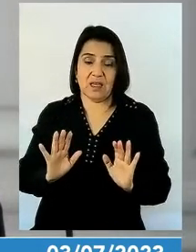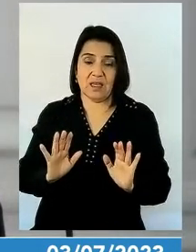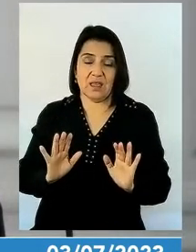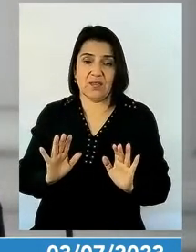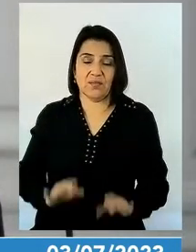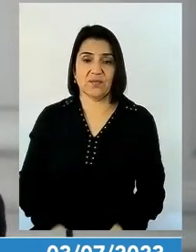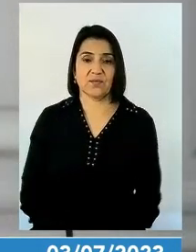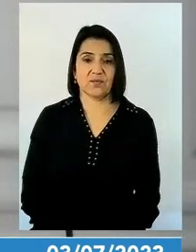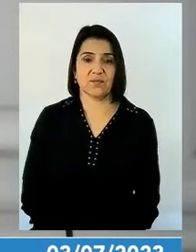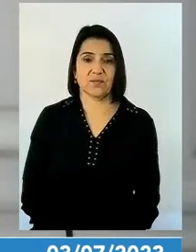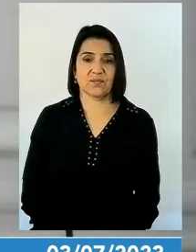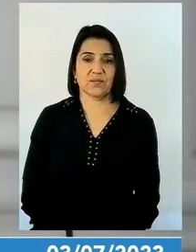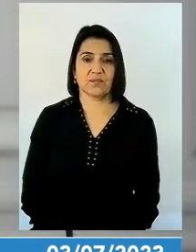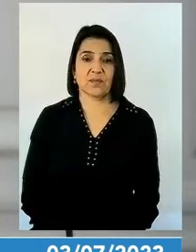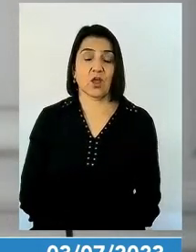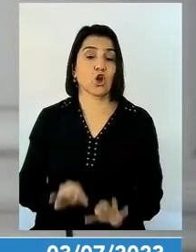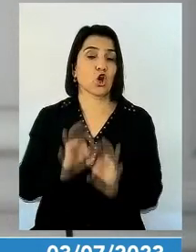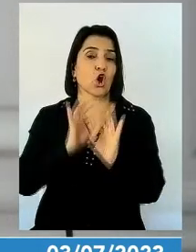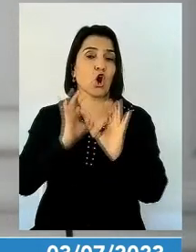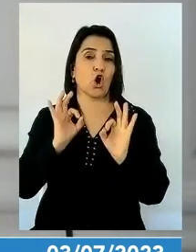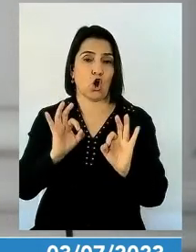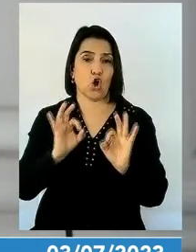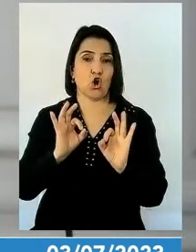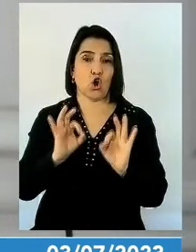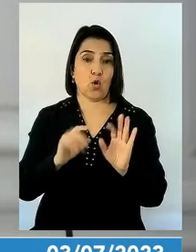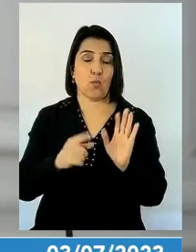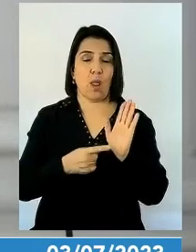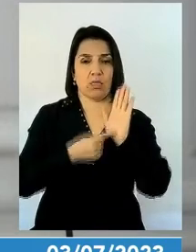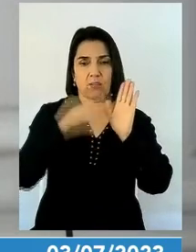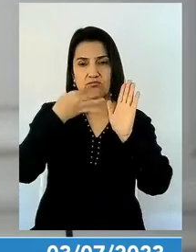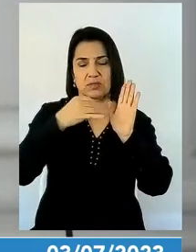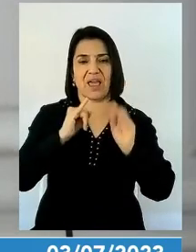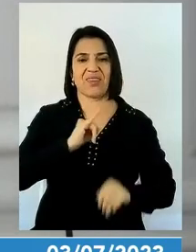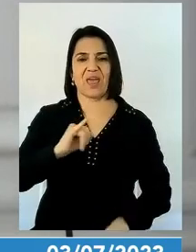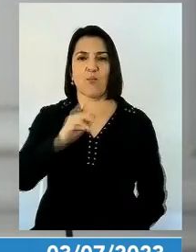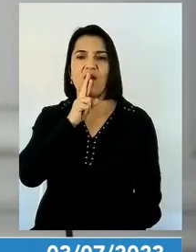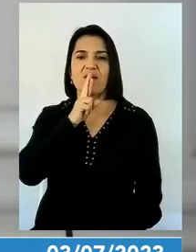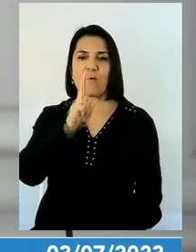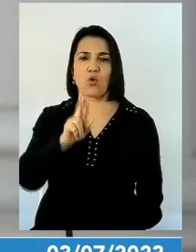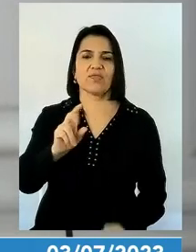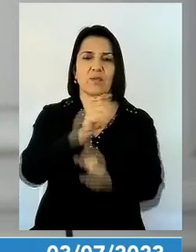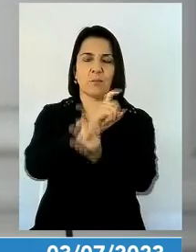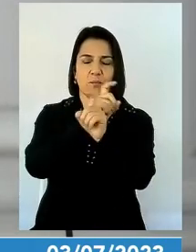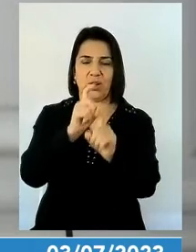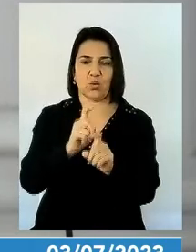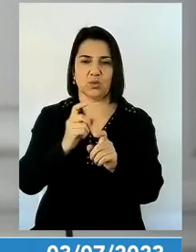lo normal es que se hacen las exposiciones y después se contestan las preguntas. Y